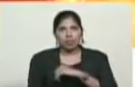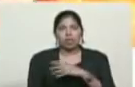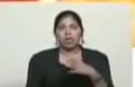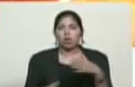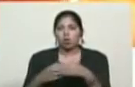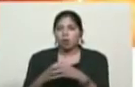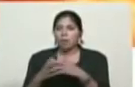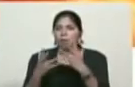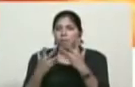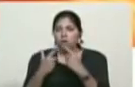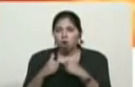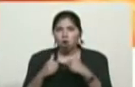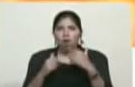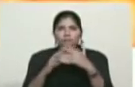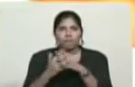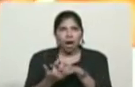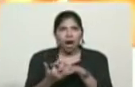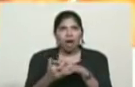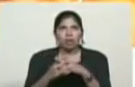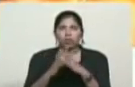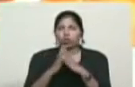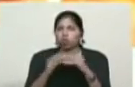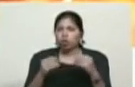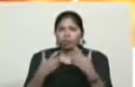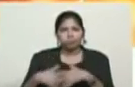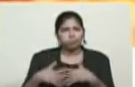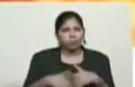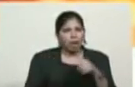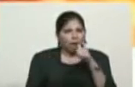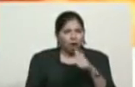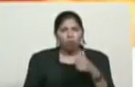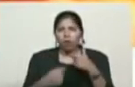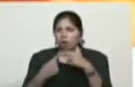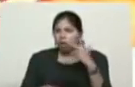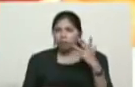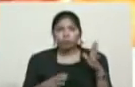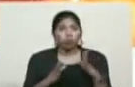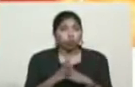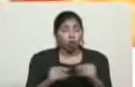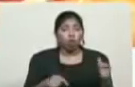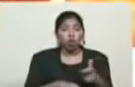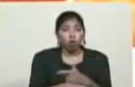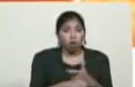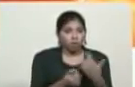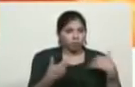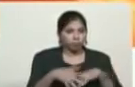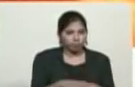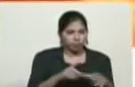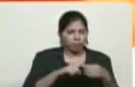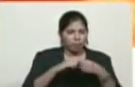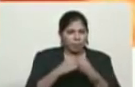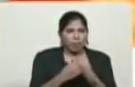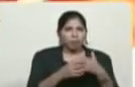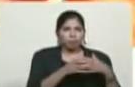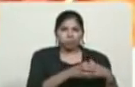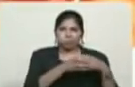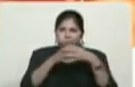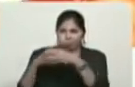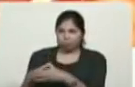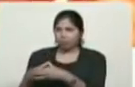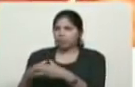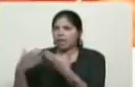tricolor en fin las hidrológicas todo el gobierno bolivariano integrado atendiendo toda la situación